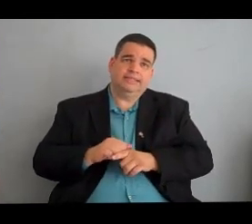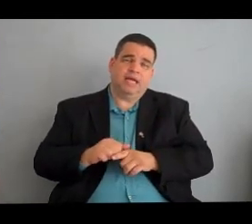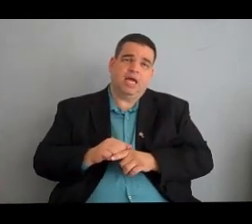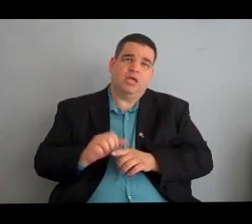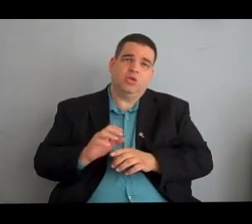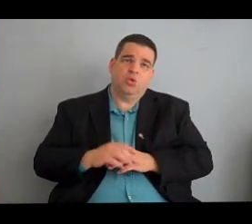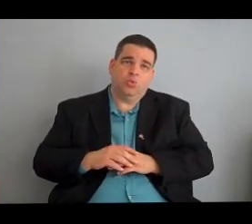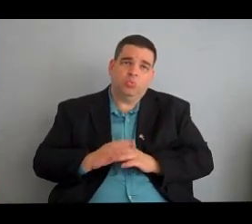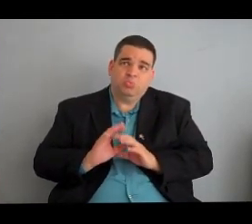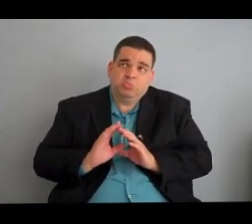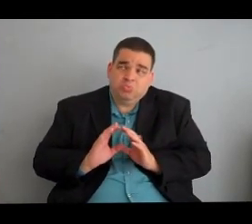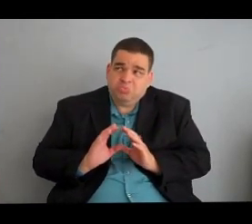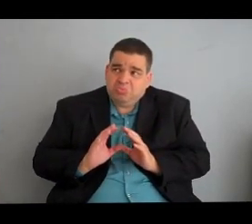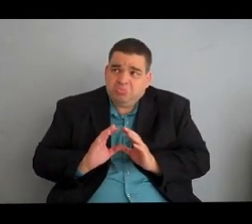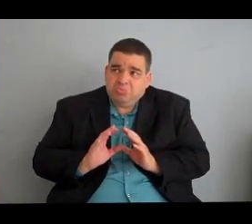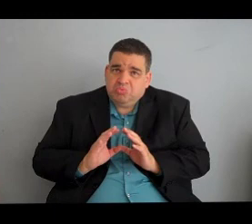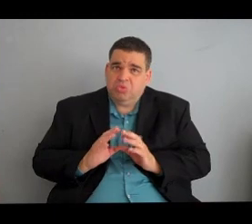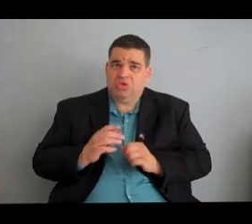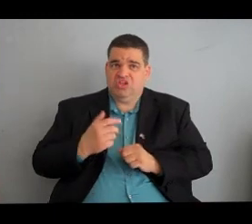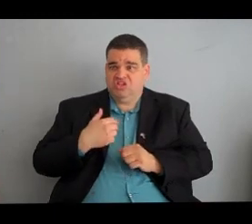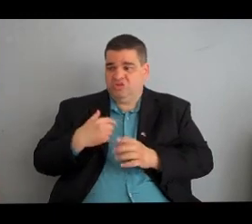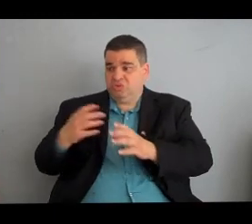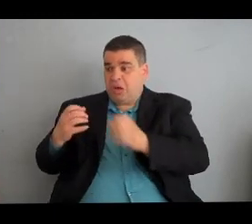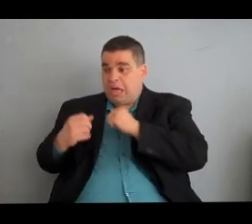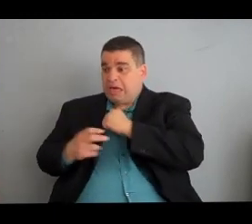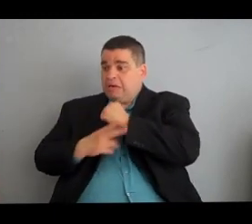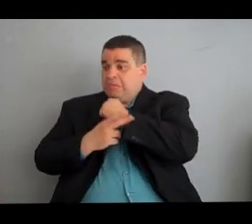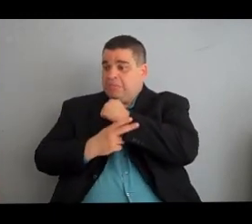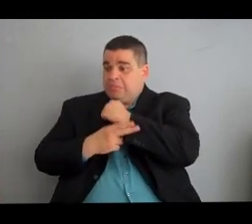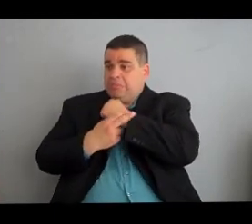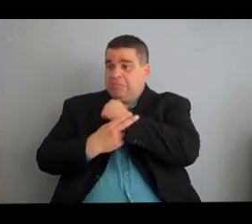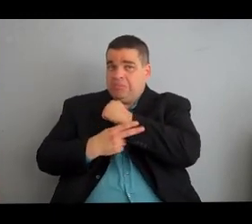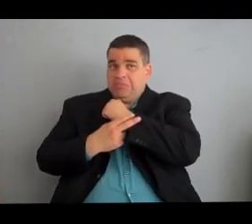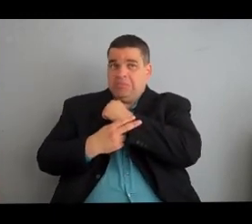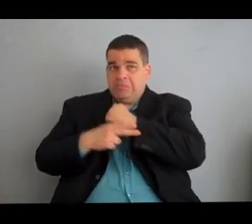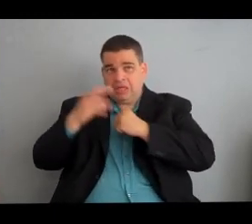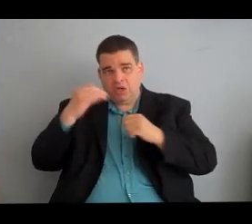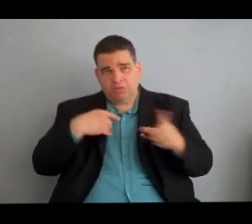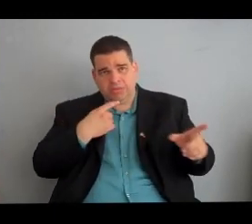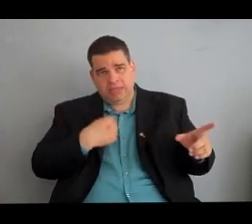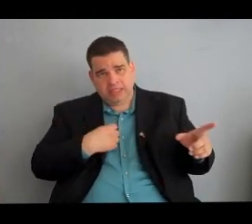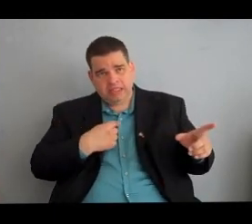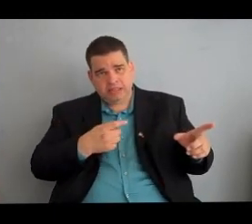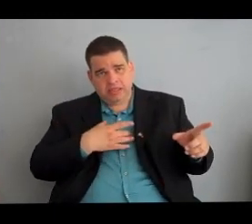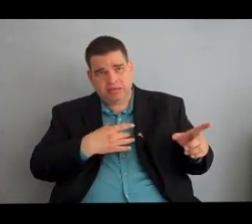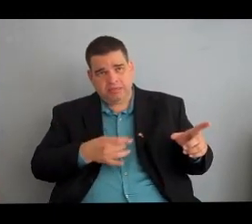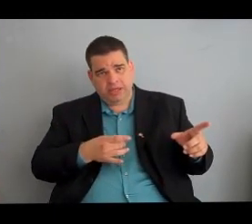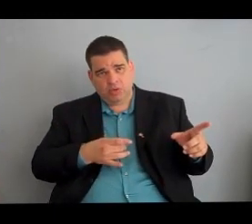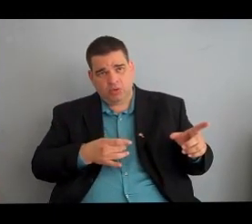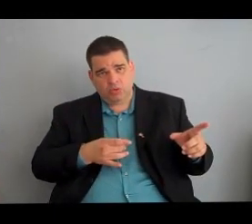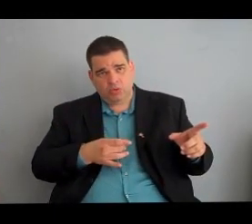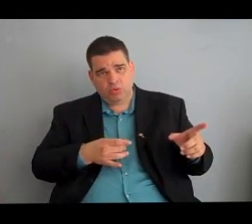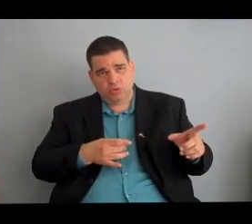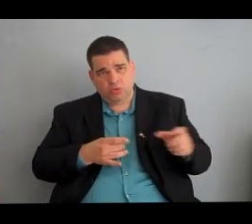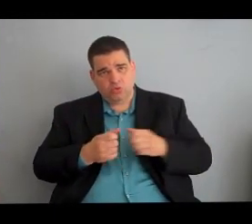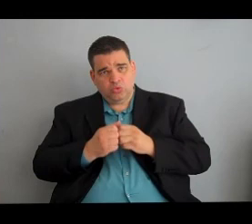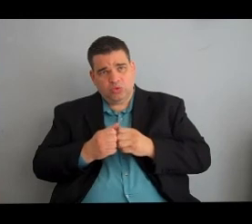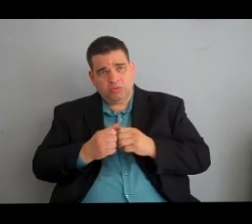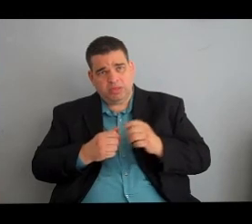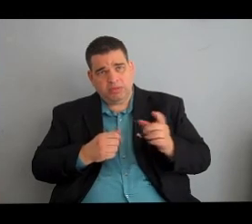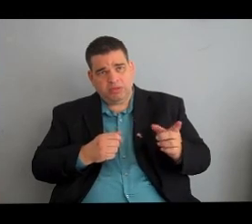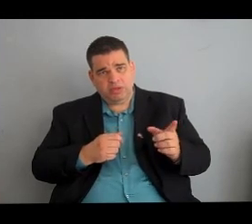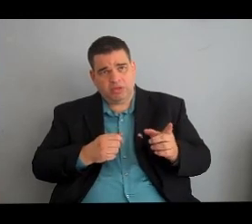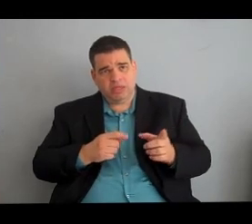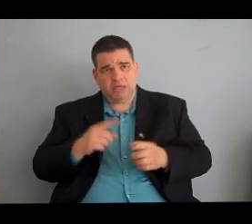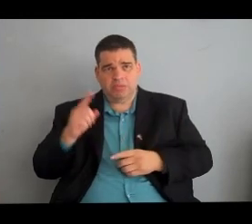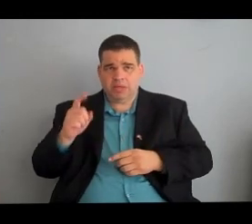lo agarré y lo toqué y el señor me dice, oye, me gusta tu acompañamiento. Y le pregunta al sonidista que era hijo, que